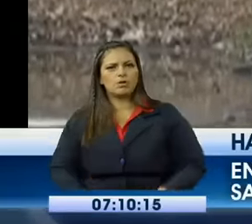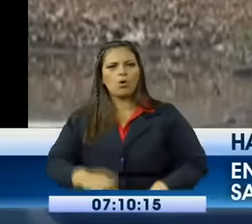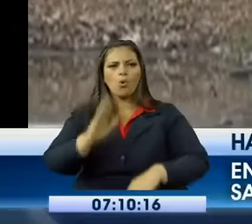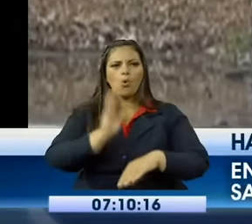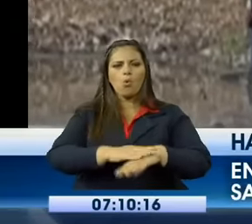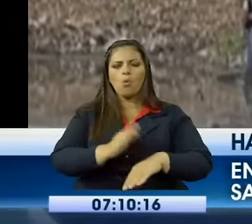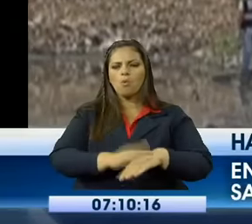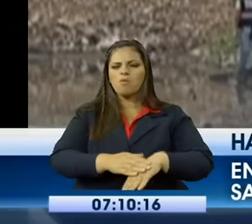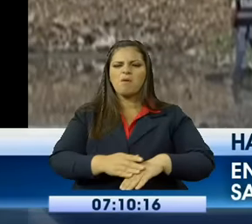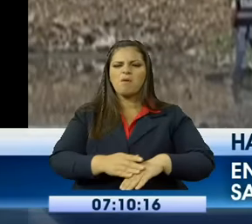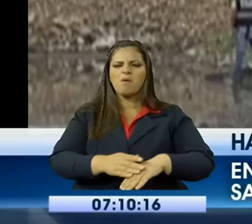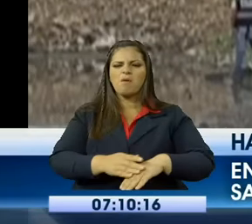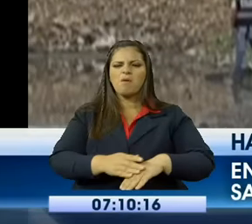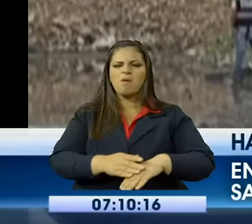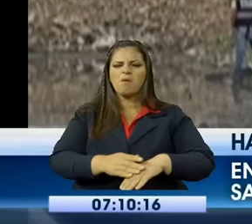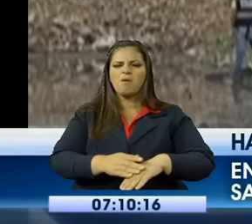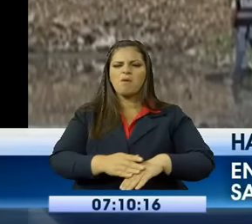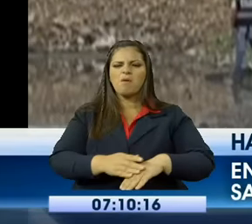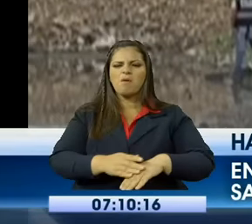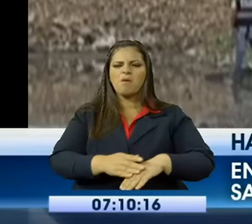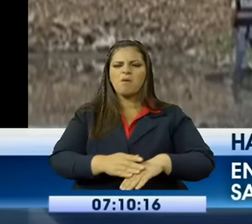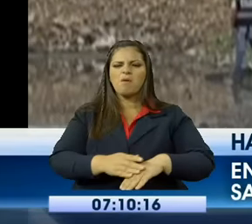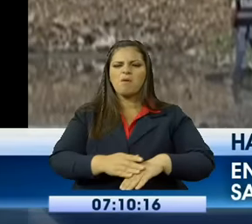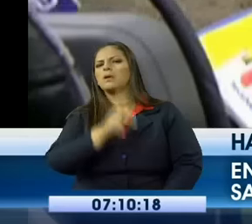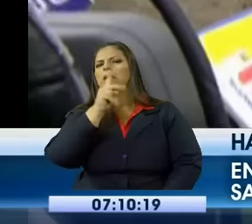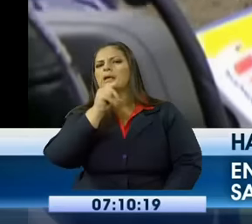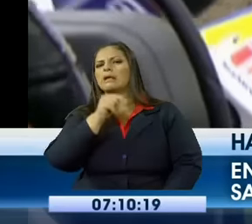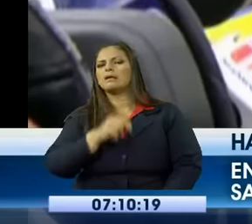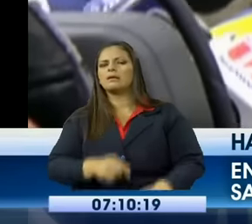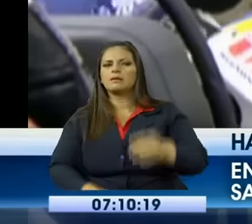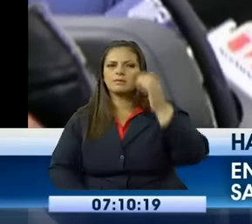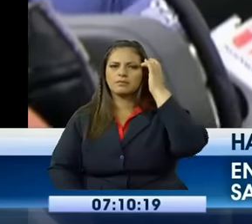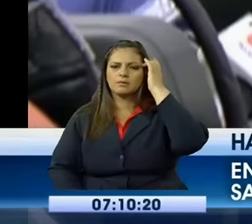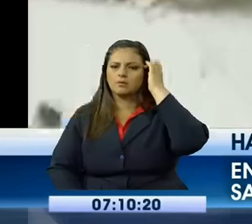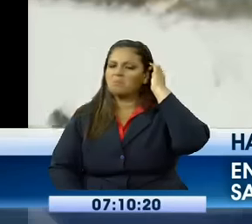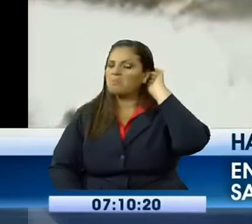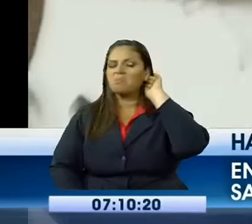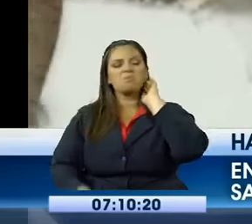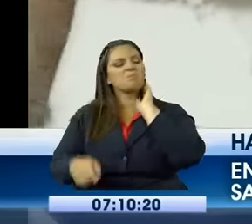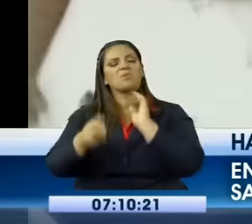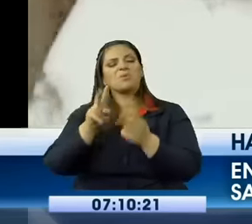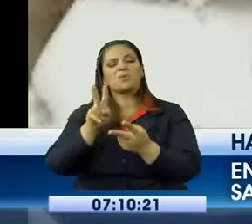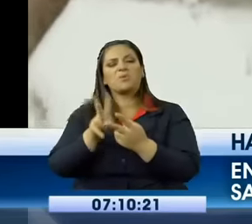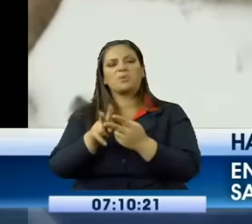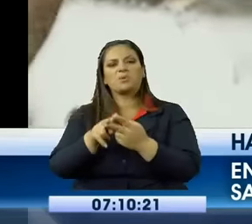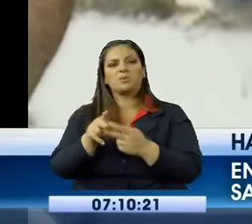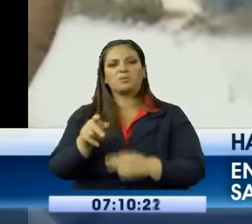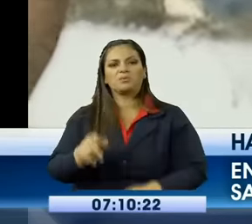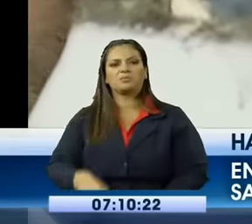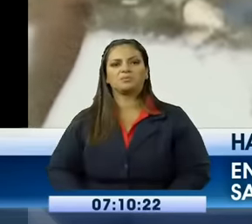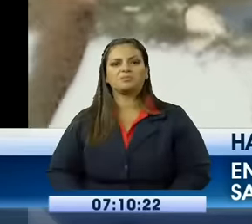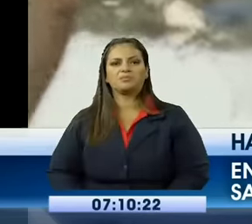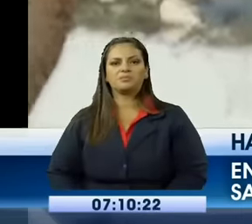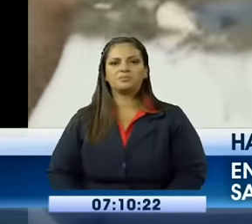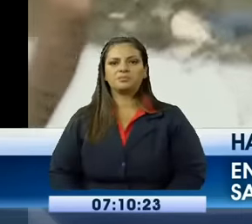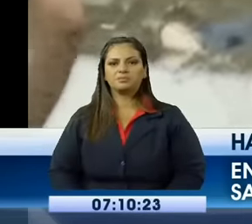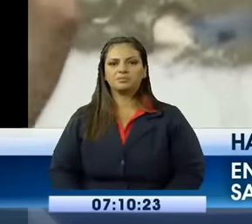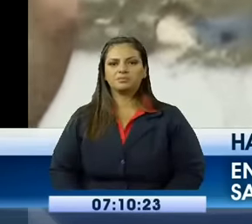causantes de este crimen. Pero aquí, en el sector, nadie la conoce. Informó José